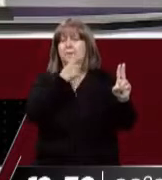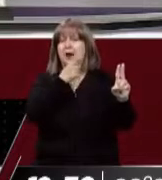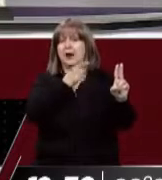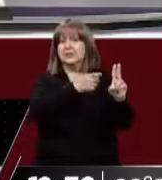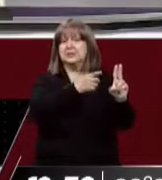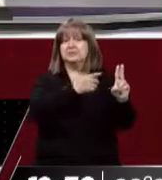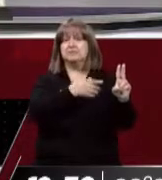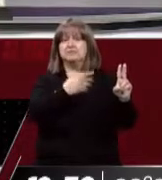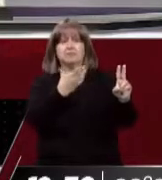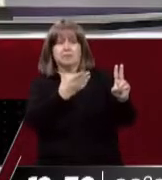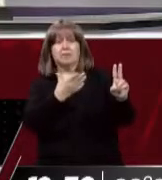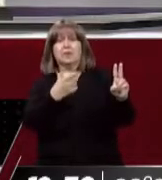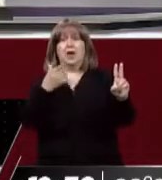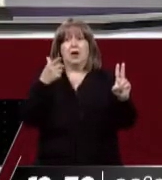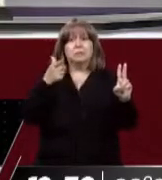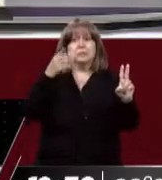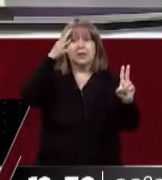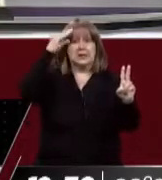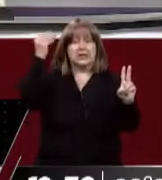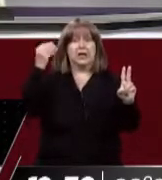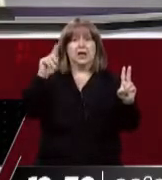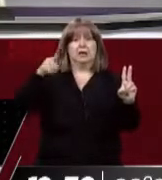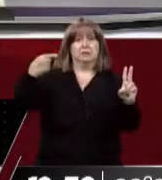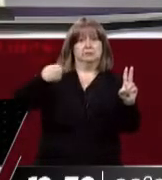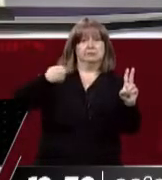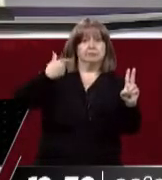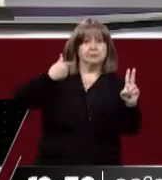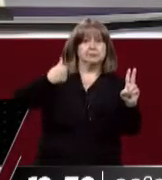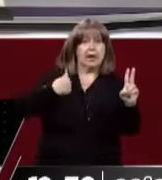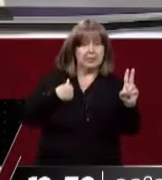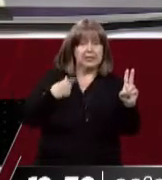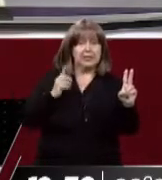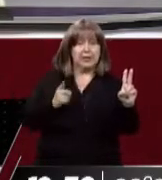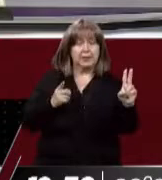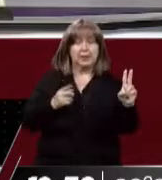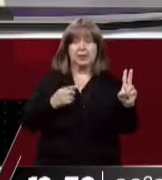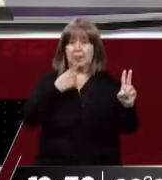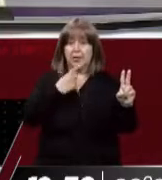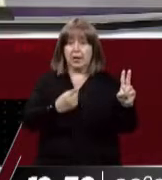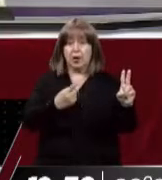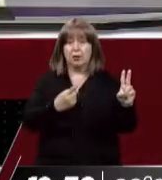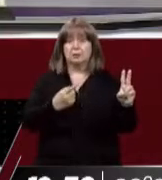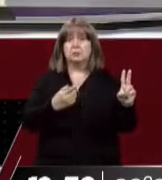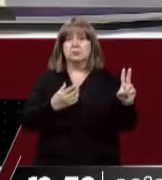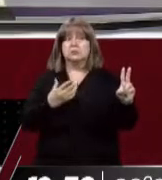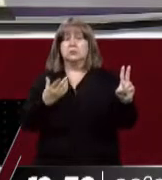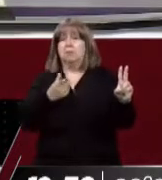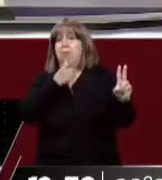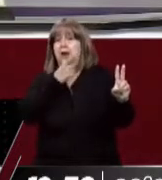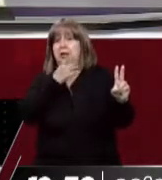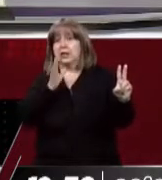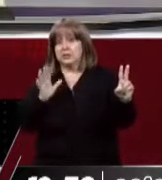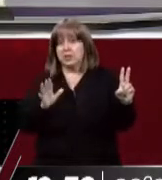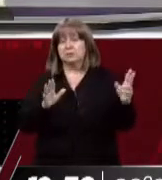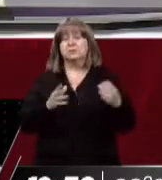estamos ante el peor atentado después del restablecimiento de la democracia al juicio del presidente y que el próximo según las revelaciones de investigación